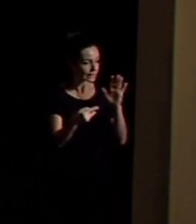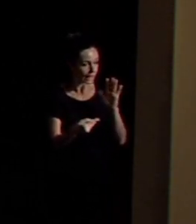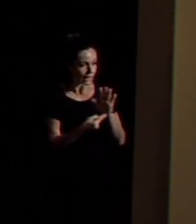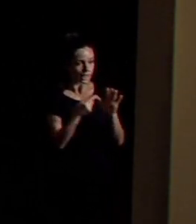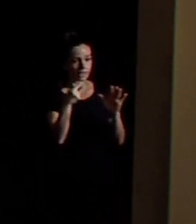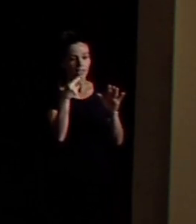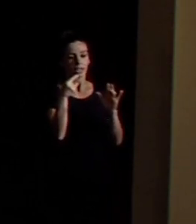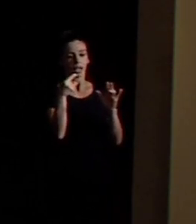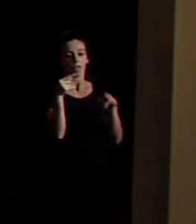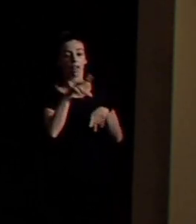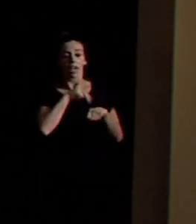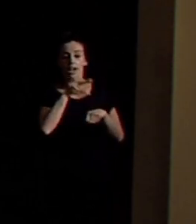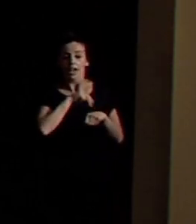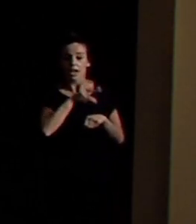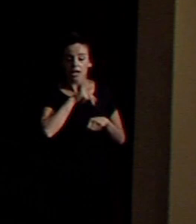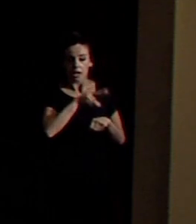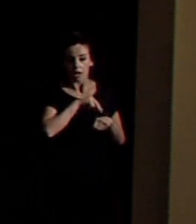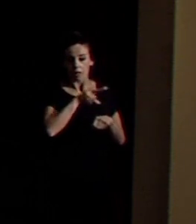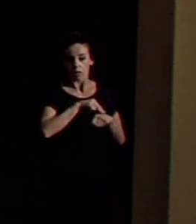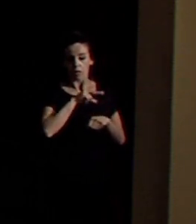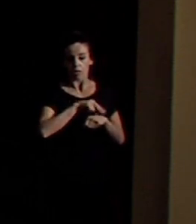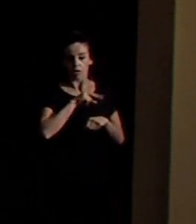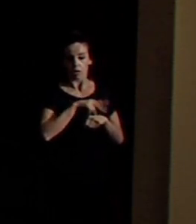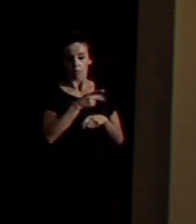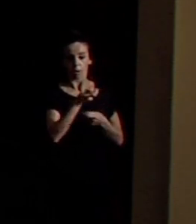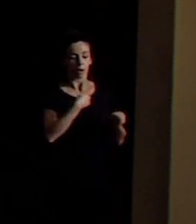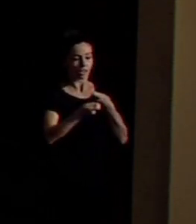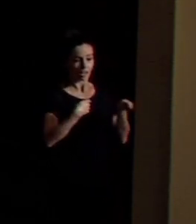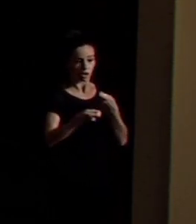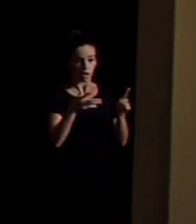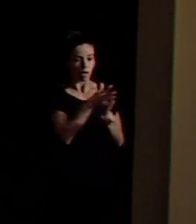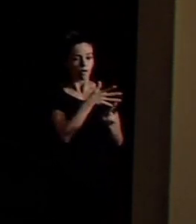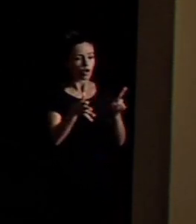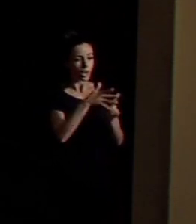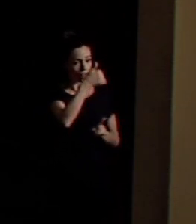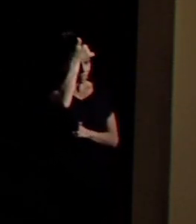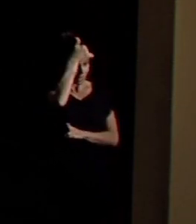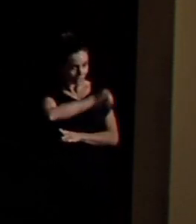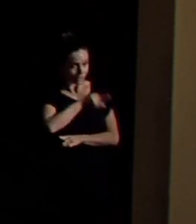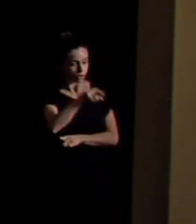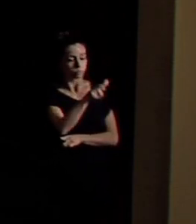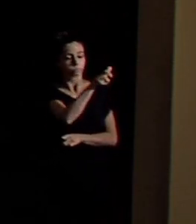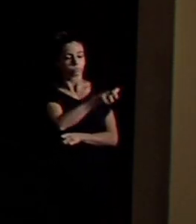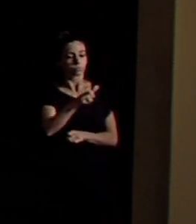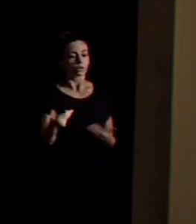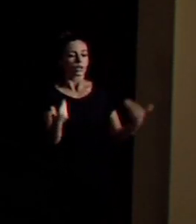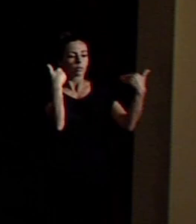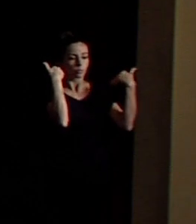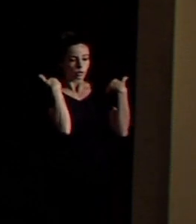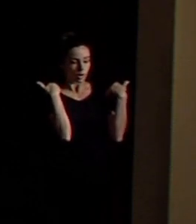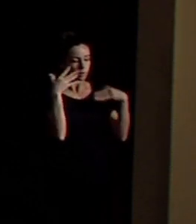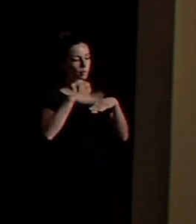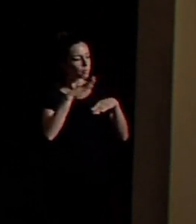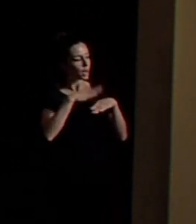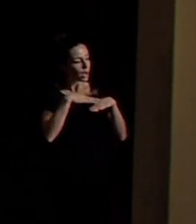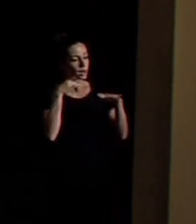la delegación, sobre todo del negociado de violencia de género, que son las encargadas en el